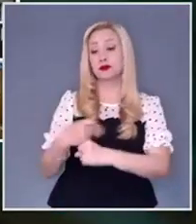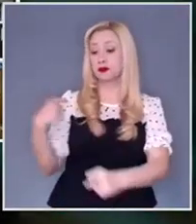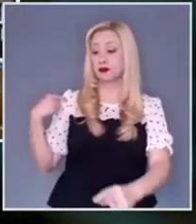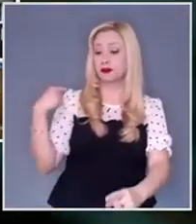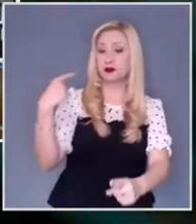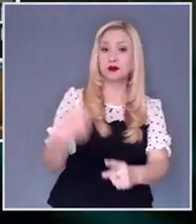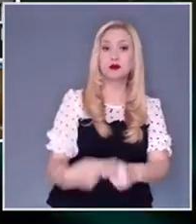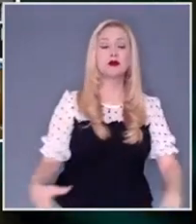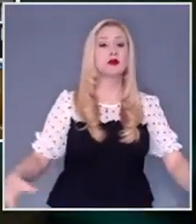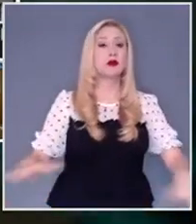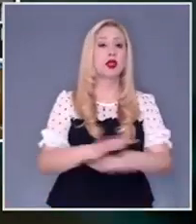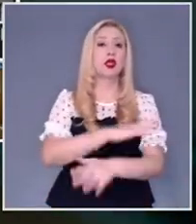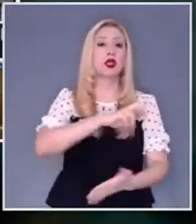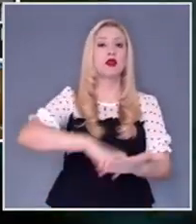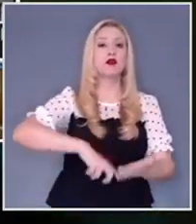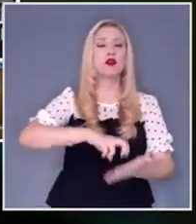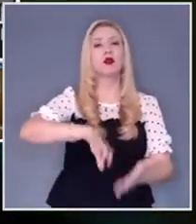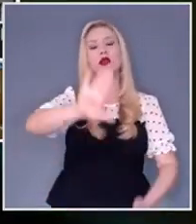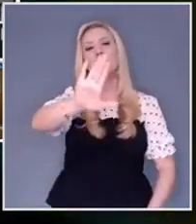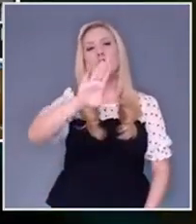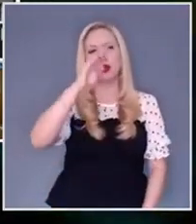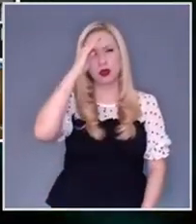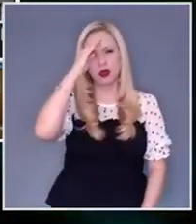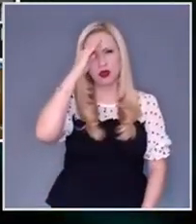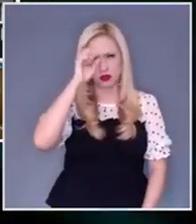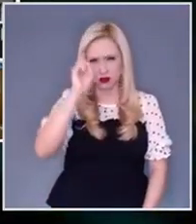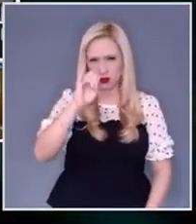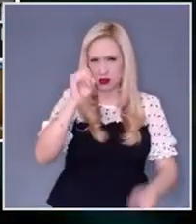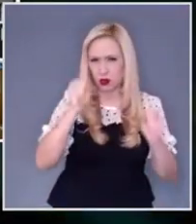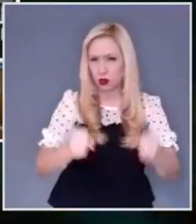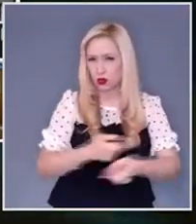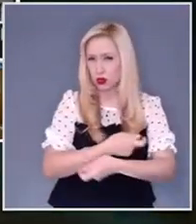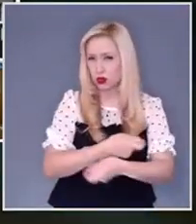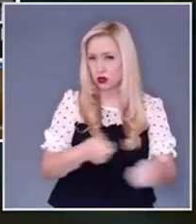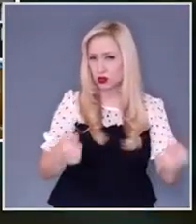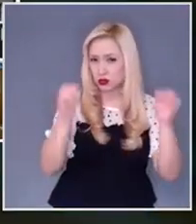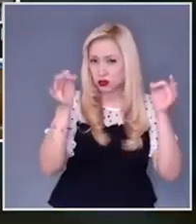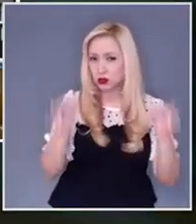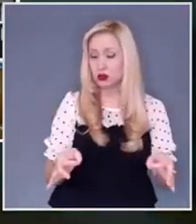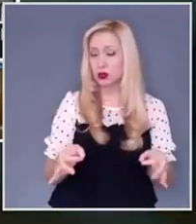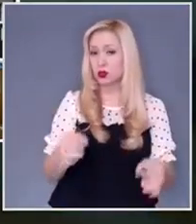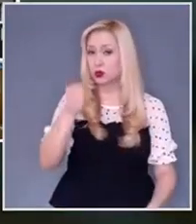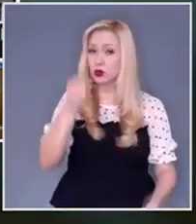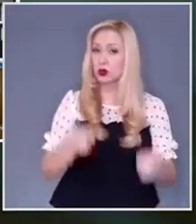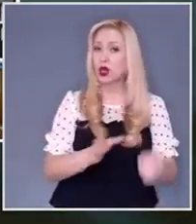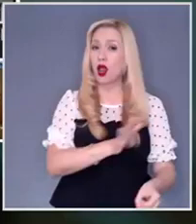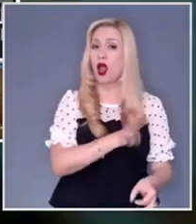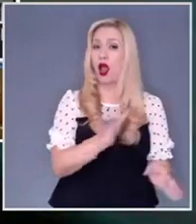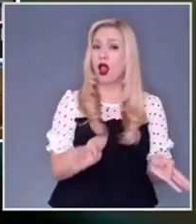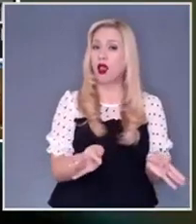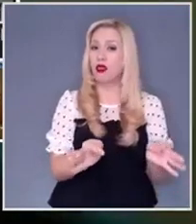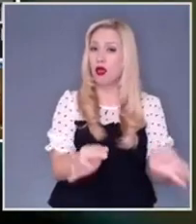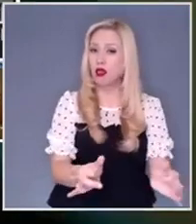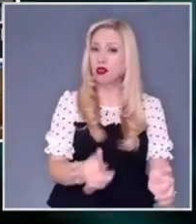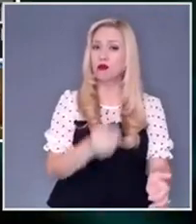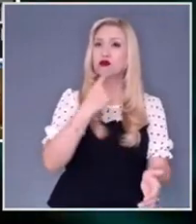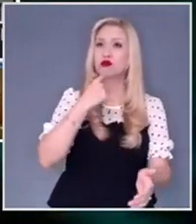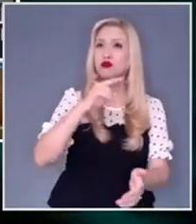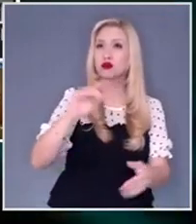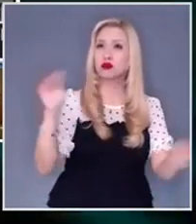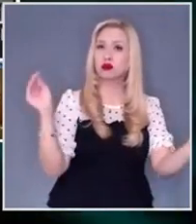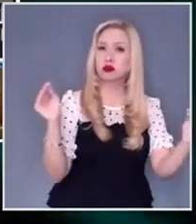estamos propiciando las condiciones para garantizar una justicia de calidad las capacitaciones y